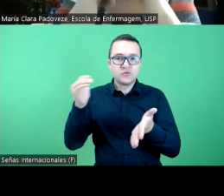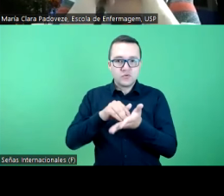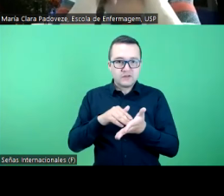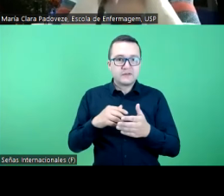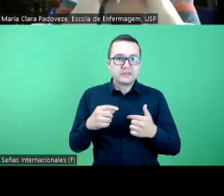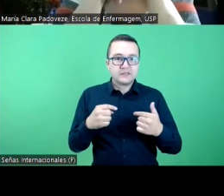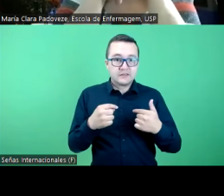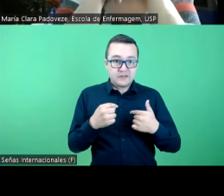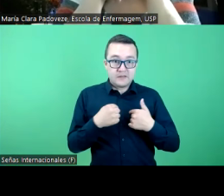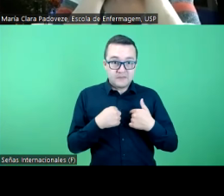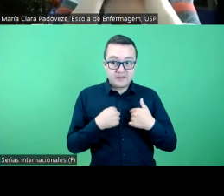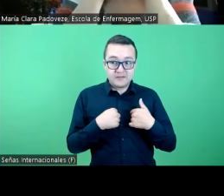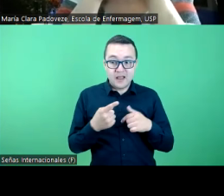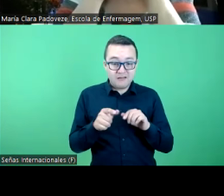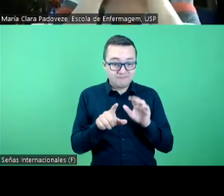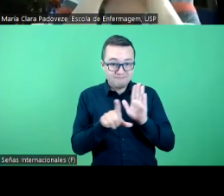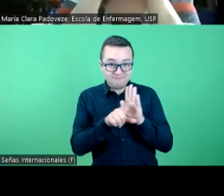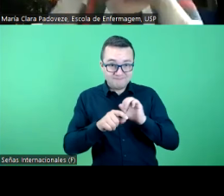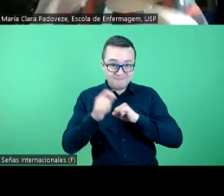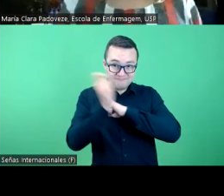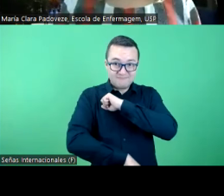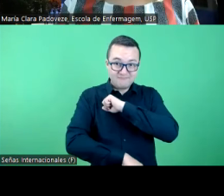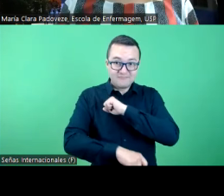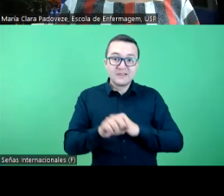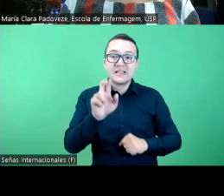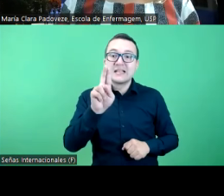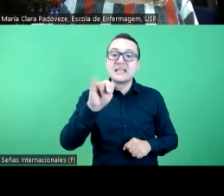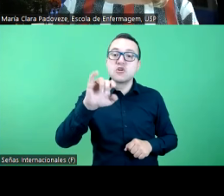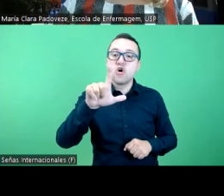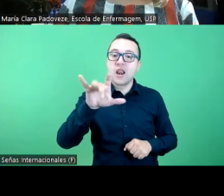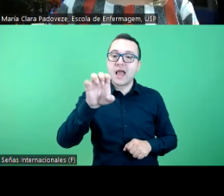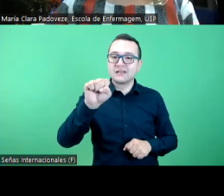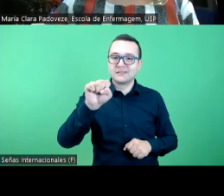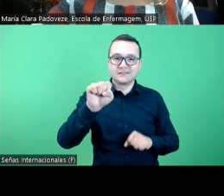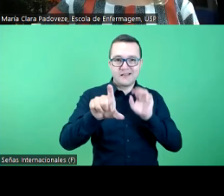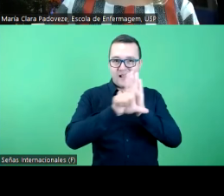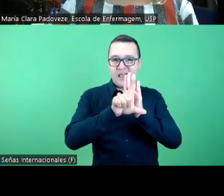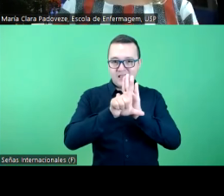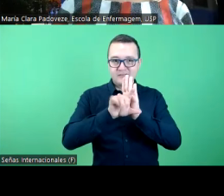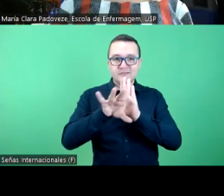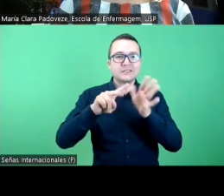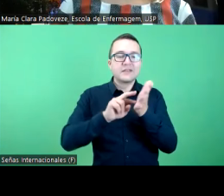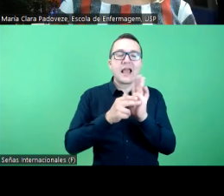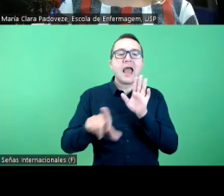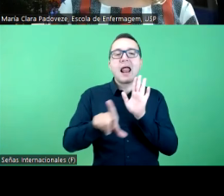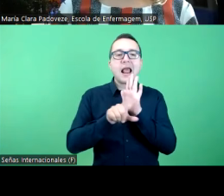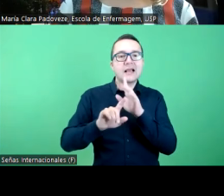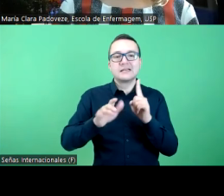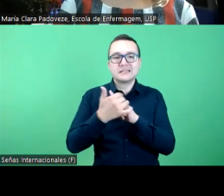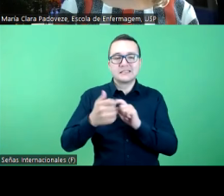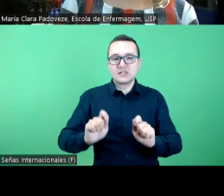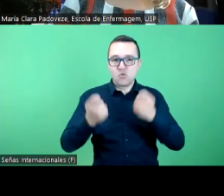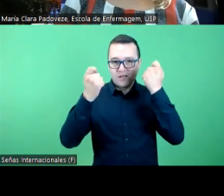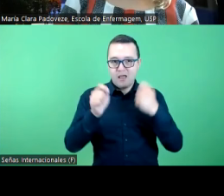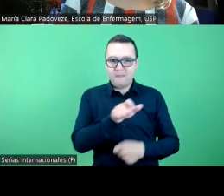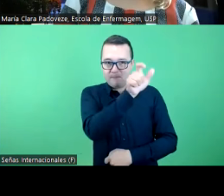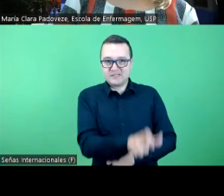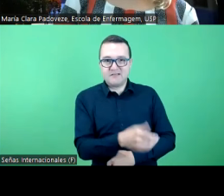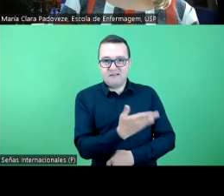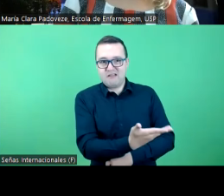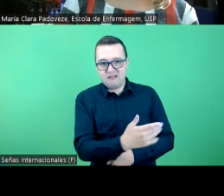ser sancionada, Ley de Seguridad del Paciente. ¿Qué deseo? Lo mismo que escribí en esta foto, el día que